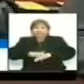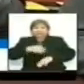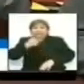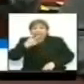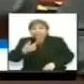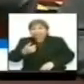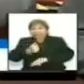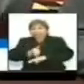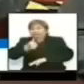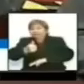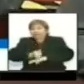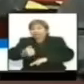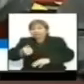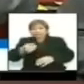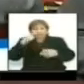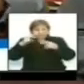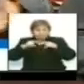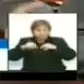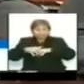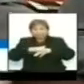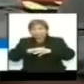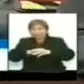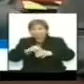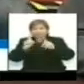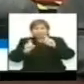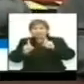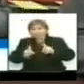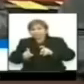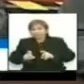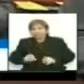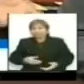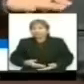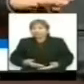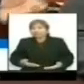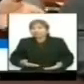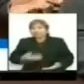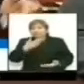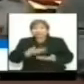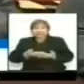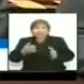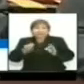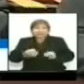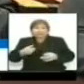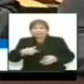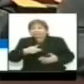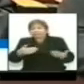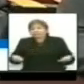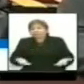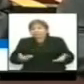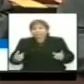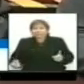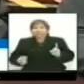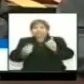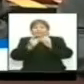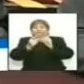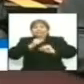que la culpa de todo esto es porque se está investigando a las empresas encuestadoras o ese tipo de cosas, ya francamente, ya estaríamos aquí frente